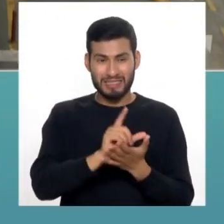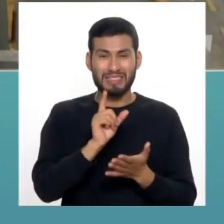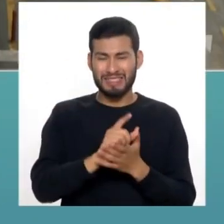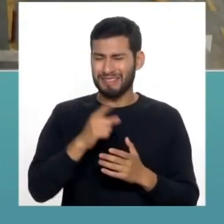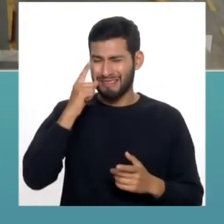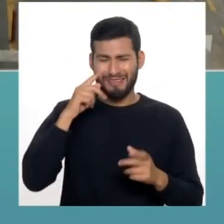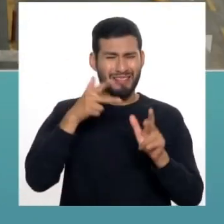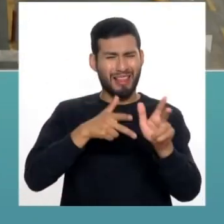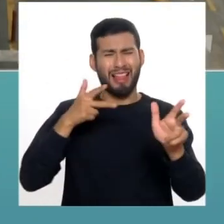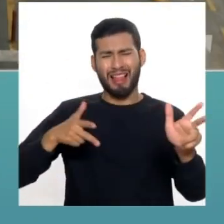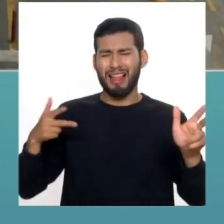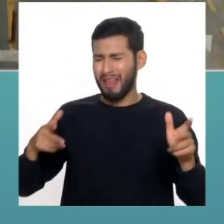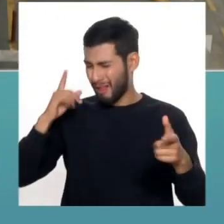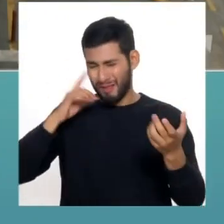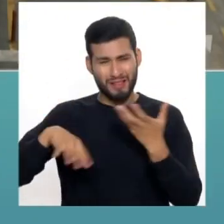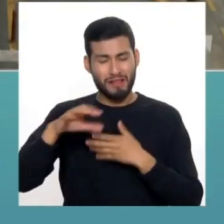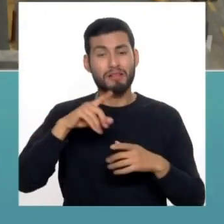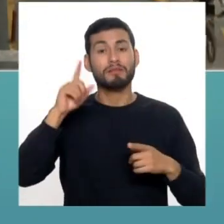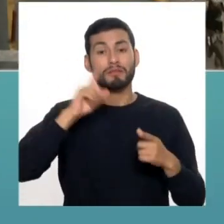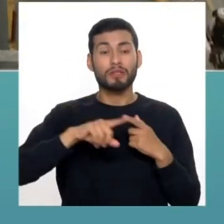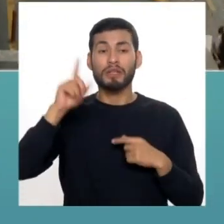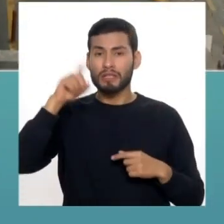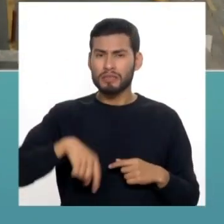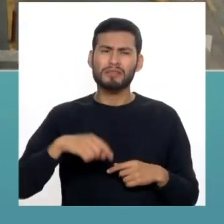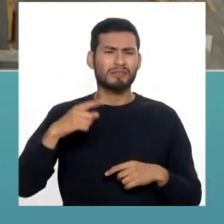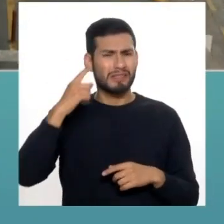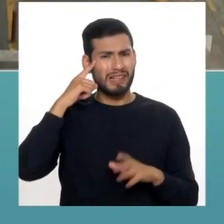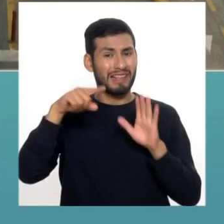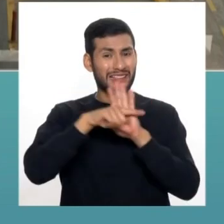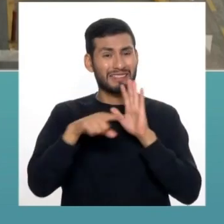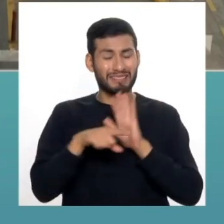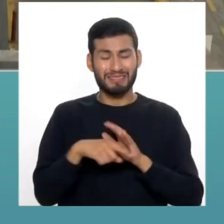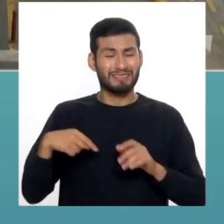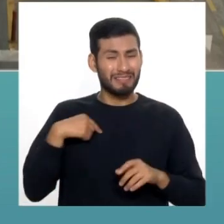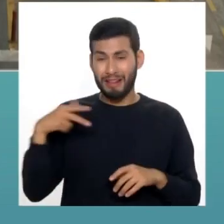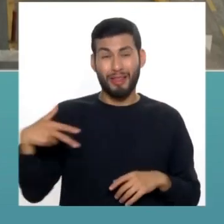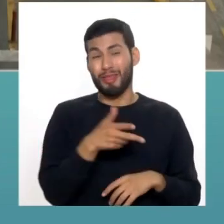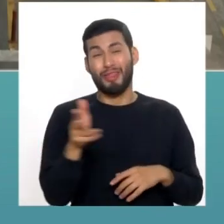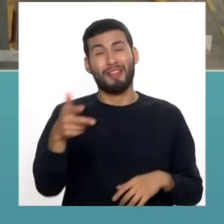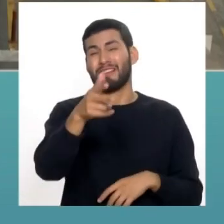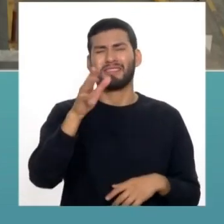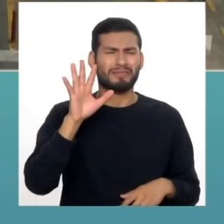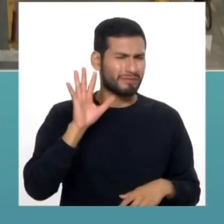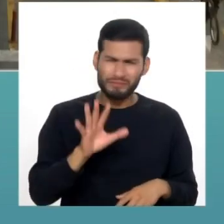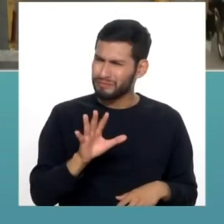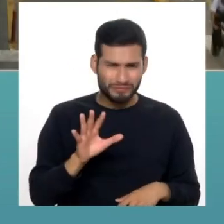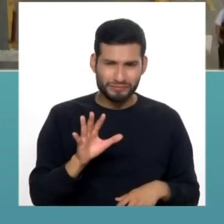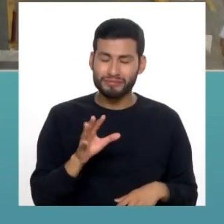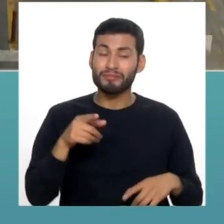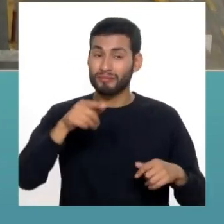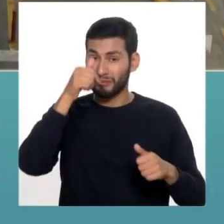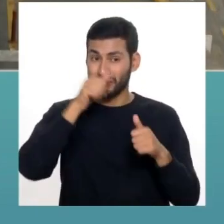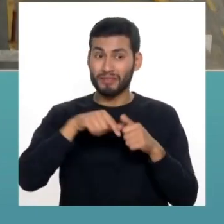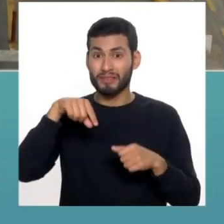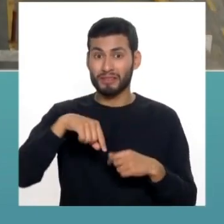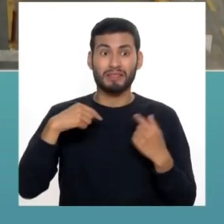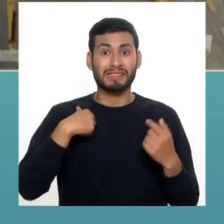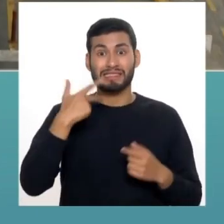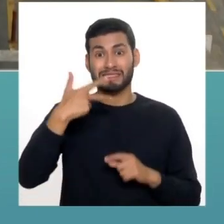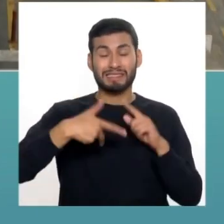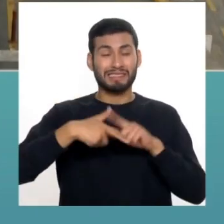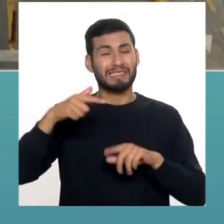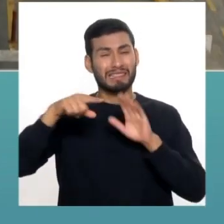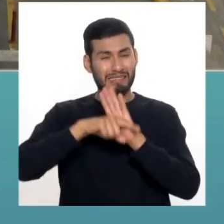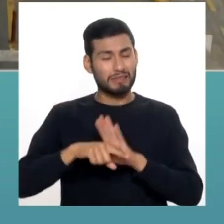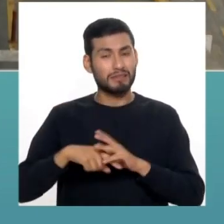caótica. Tenemos que incentivar a salir de estos rankings negativos que tenemos. Estamos, recuerden, en 3 rankings negativos. El